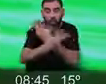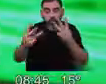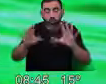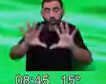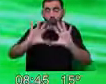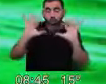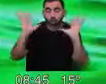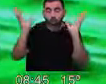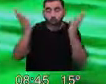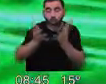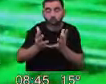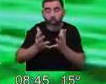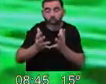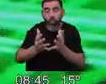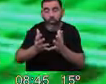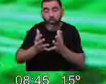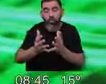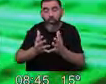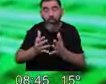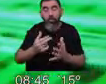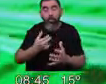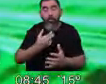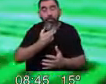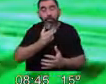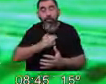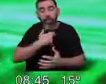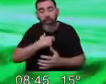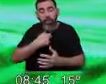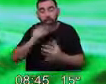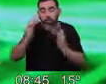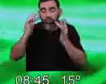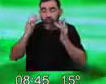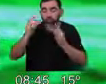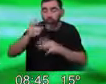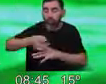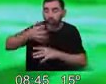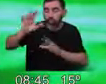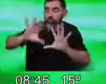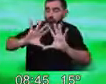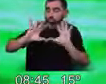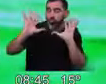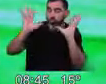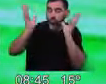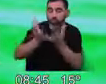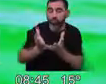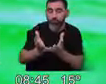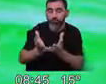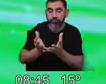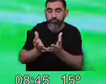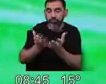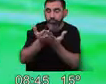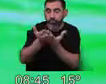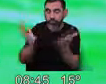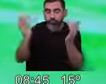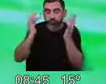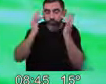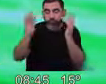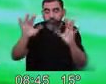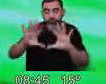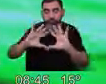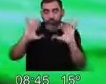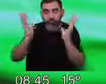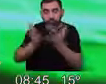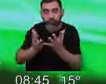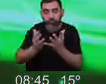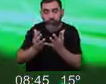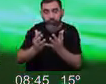mundo, de pedagogos y académicos prestigiosos de todo el mundo, que hace un diagnóstico sobre la educación en el mundo y